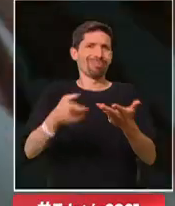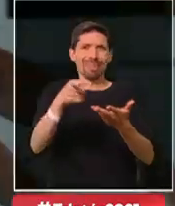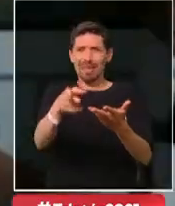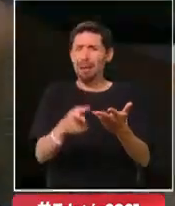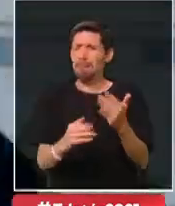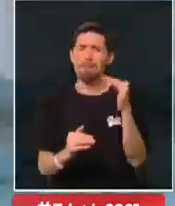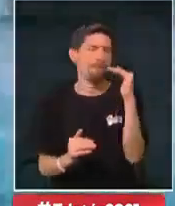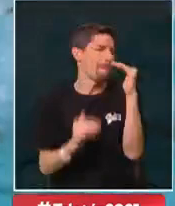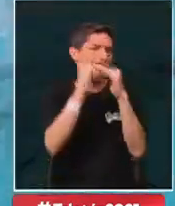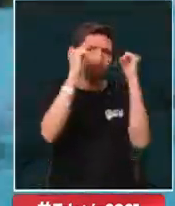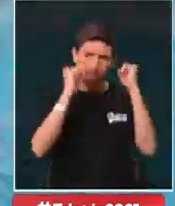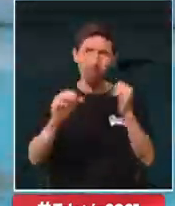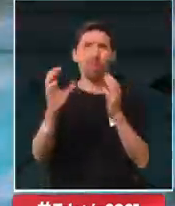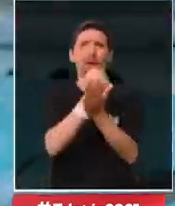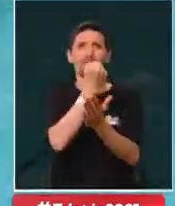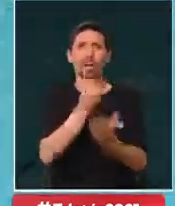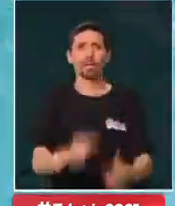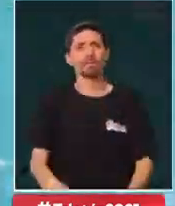sacar.